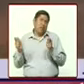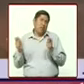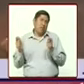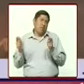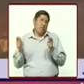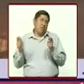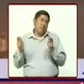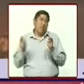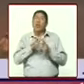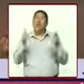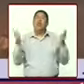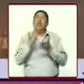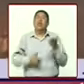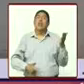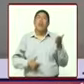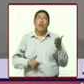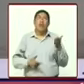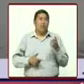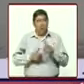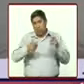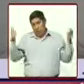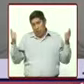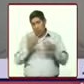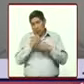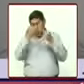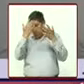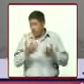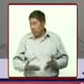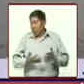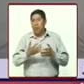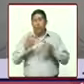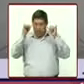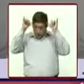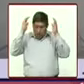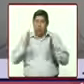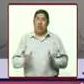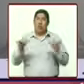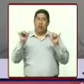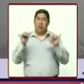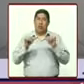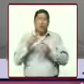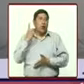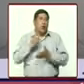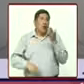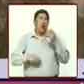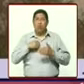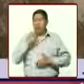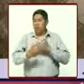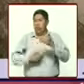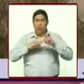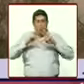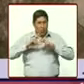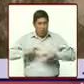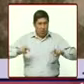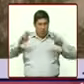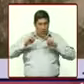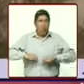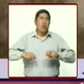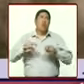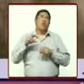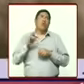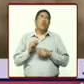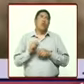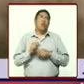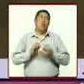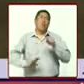grande. ¿Grande qué? El grande productor, el grande ganadero también, de manera que eso es un proceso de investigación. No